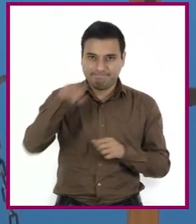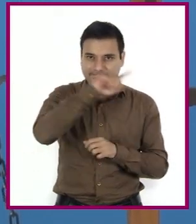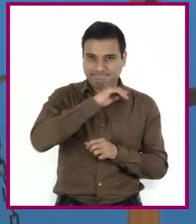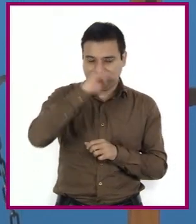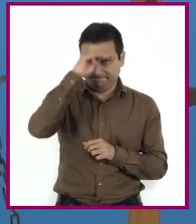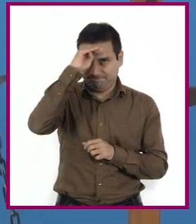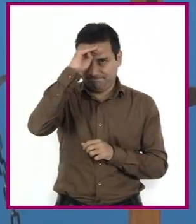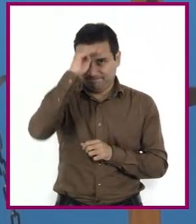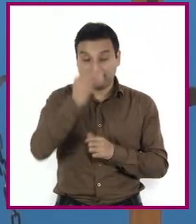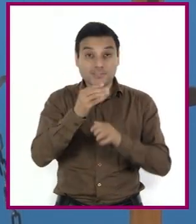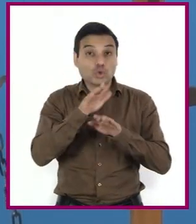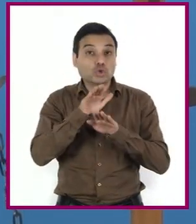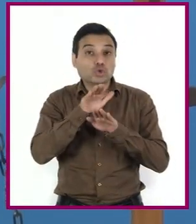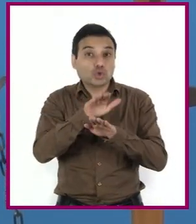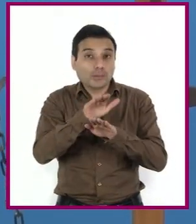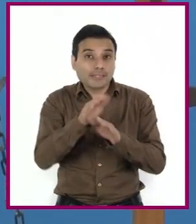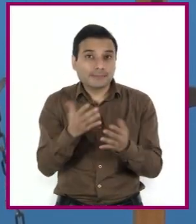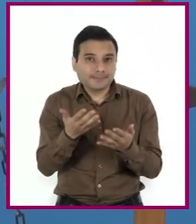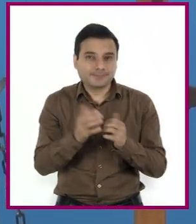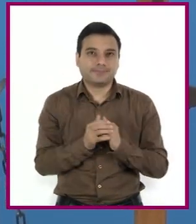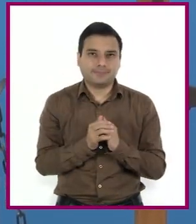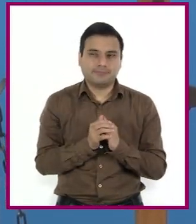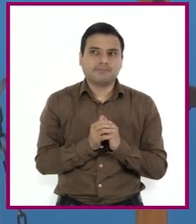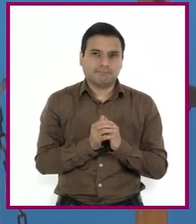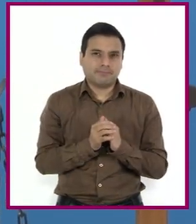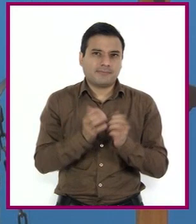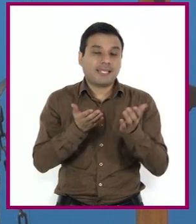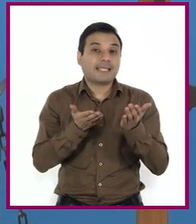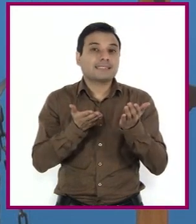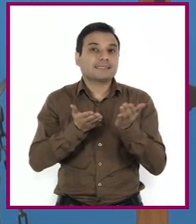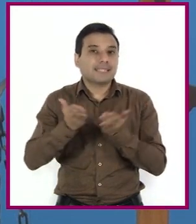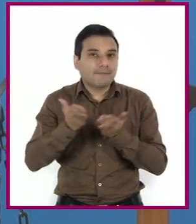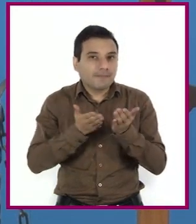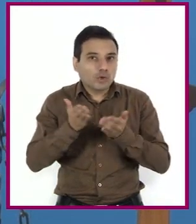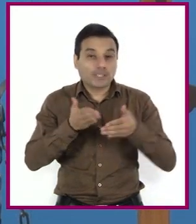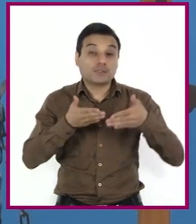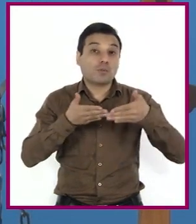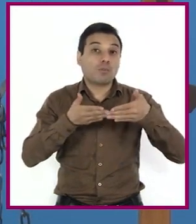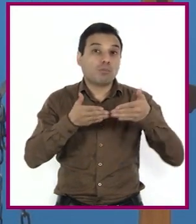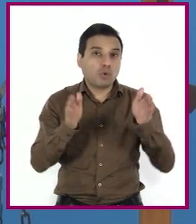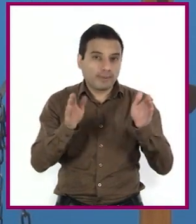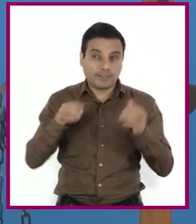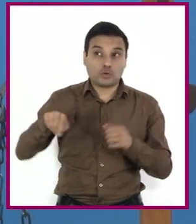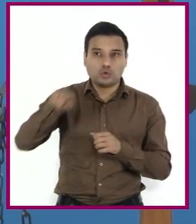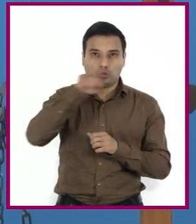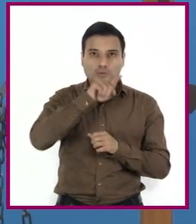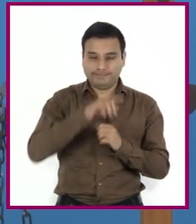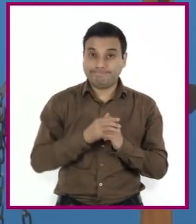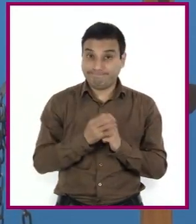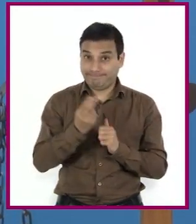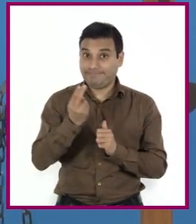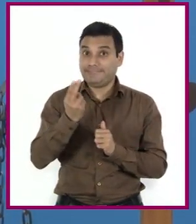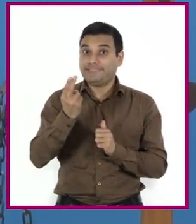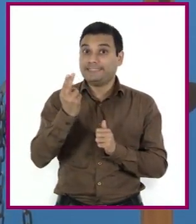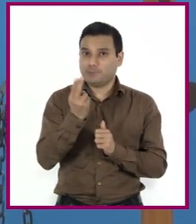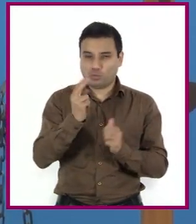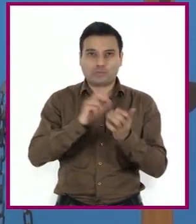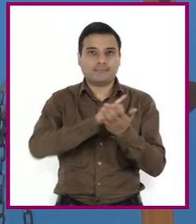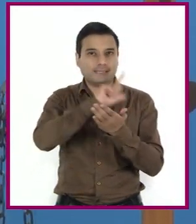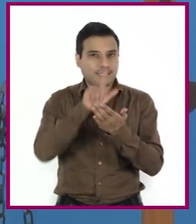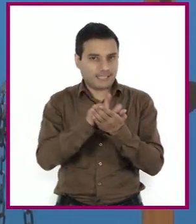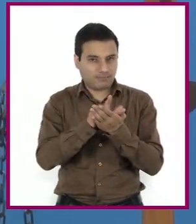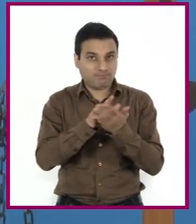con relación al papel de las y los funcionarios públicos para llevar a cabo esta labor tan importante al momento de hacer valer